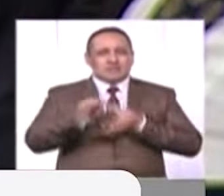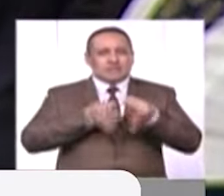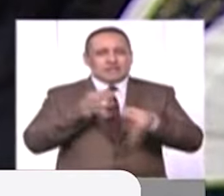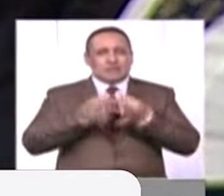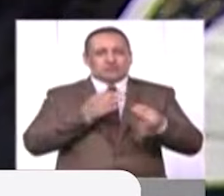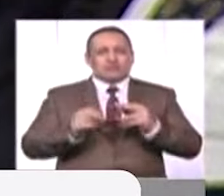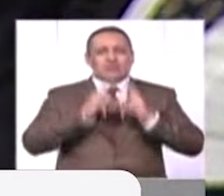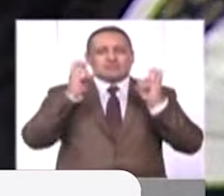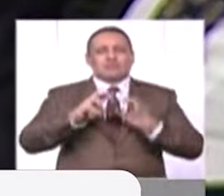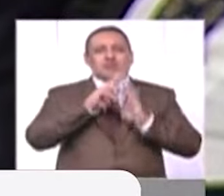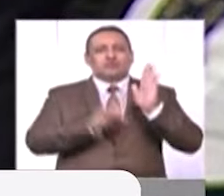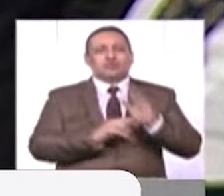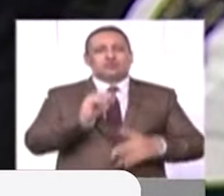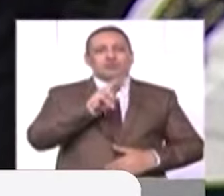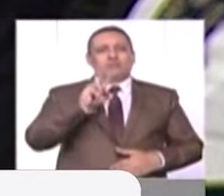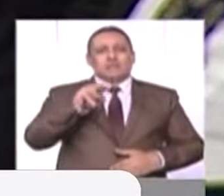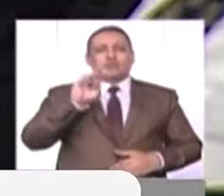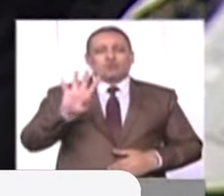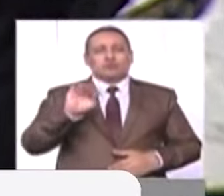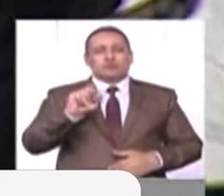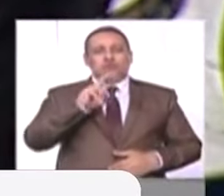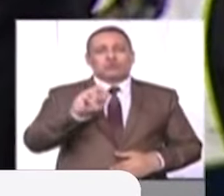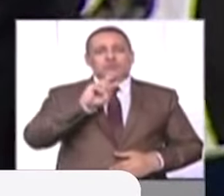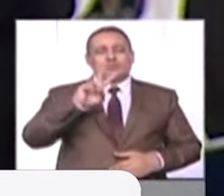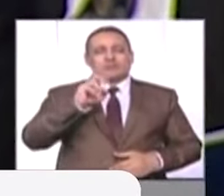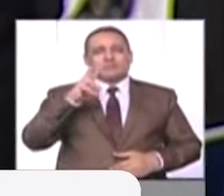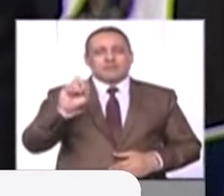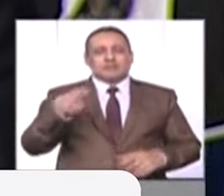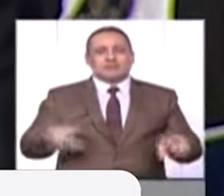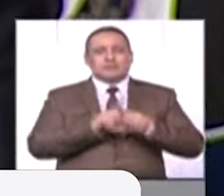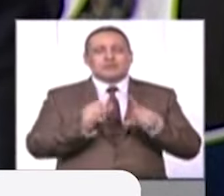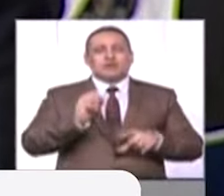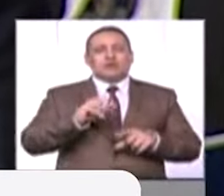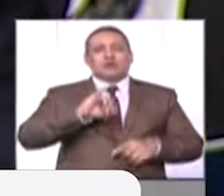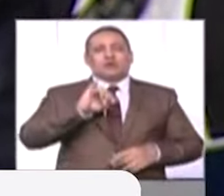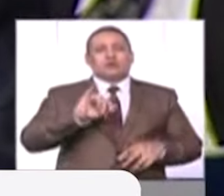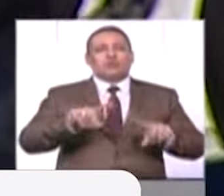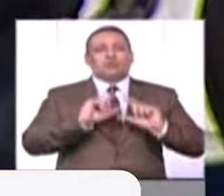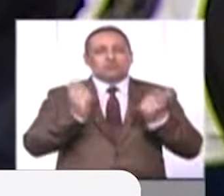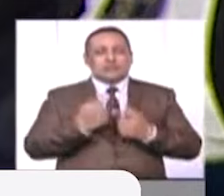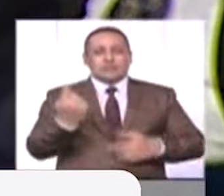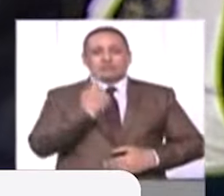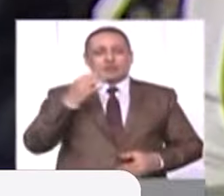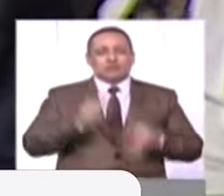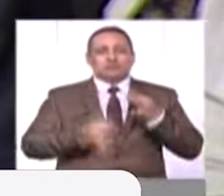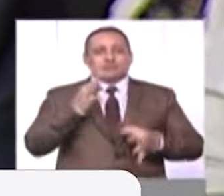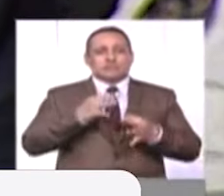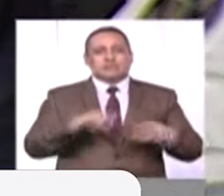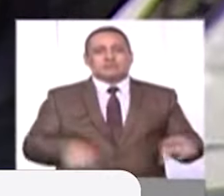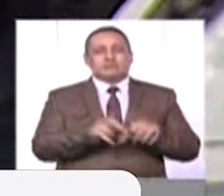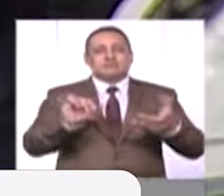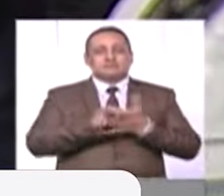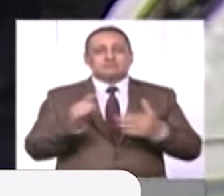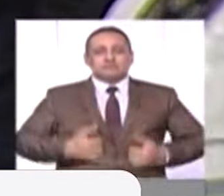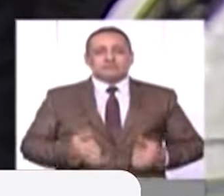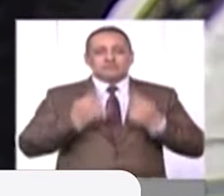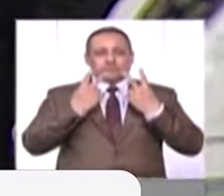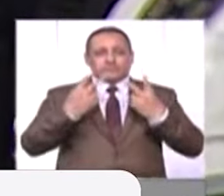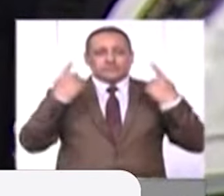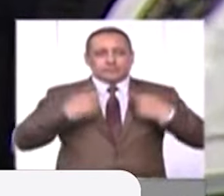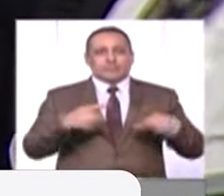posible inhabilitación por 10 años. Exitoso en Lima 95.5, La Voz que Integra al Perú. Vamos a escuchar un rato